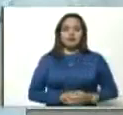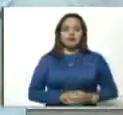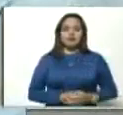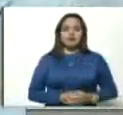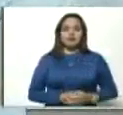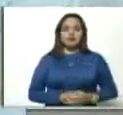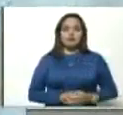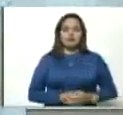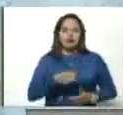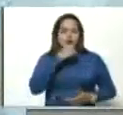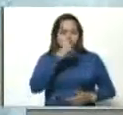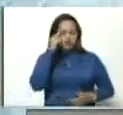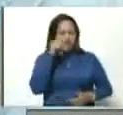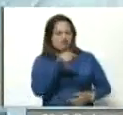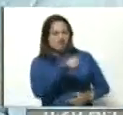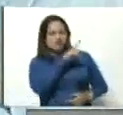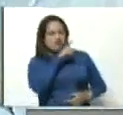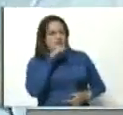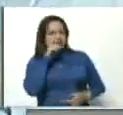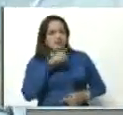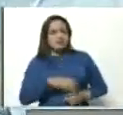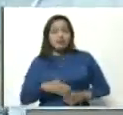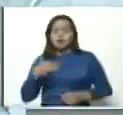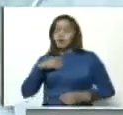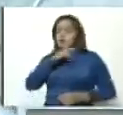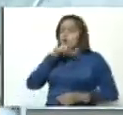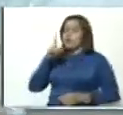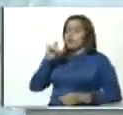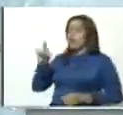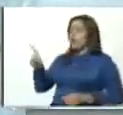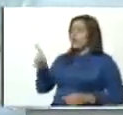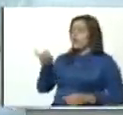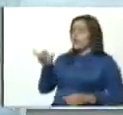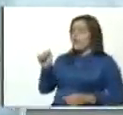Buenos días, su nombre, por favor. Diancele Rodríguez.